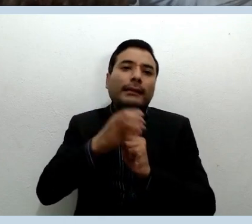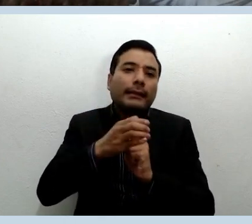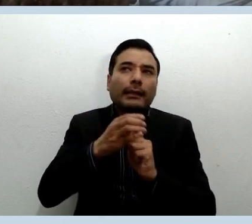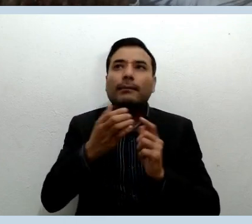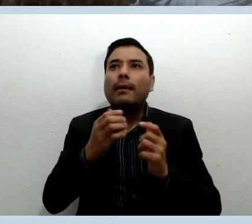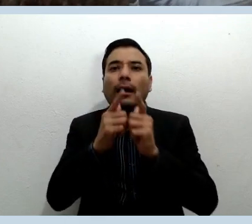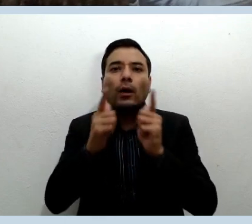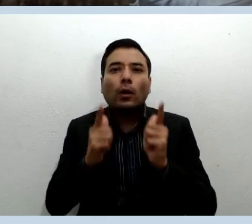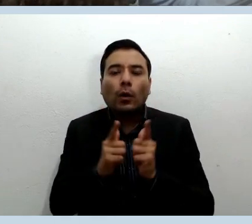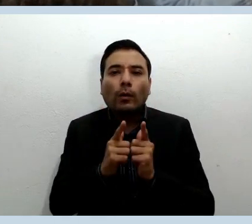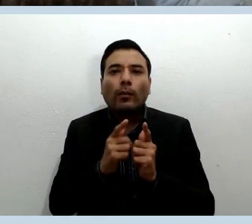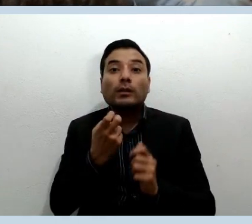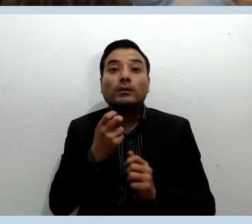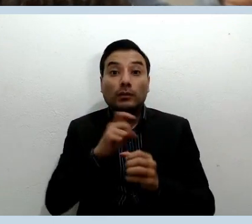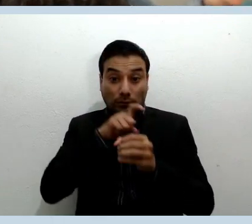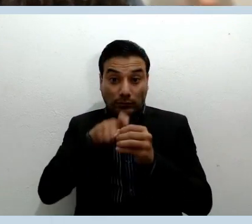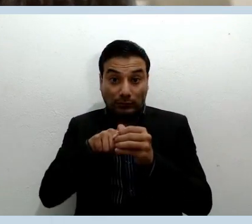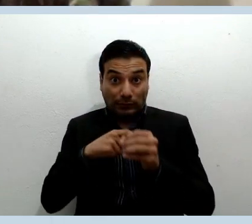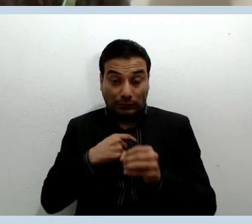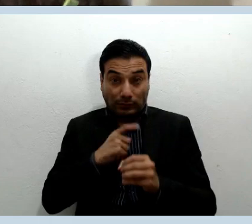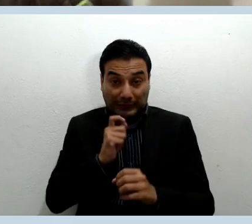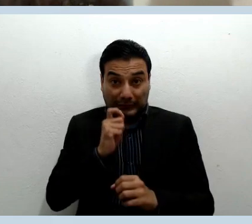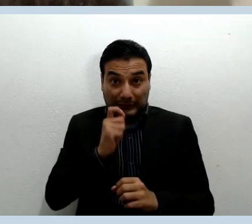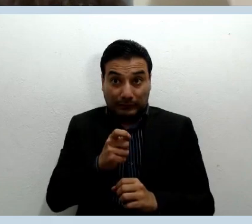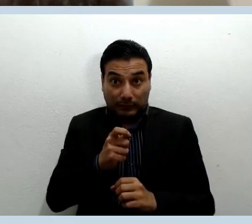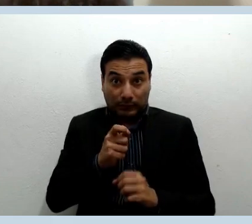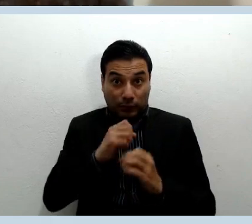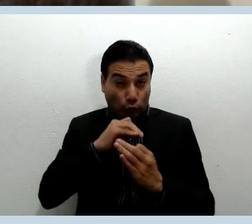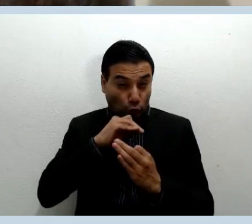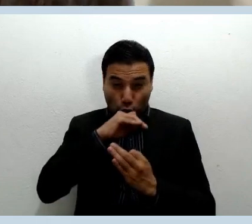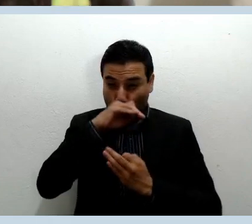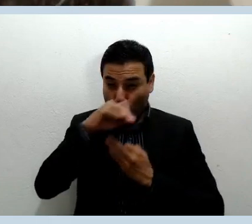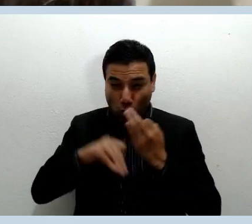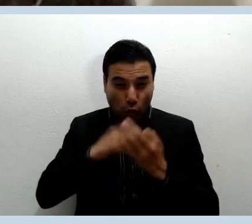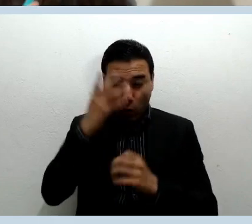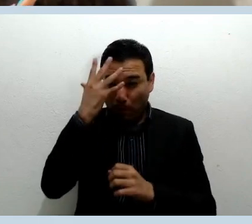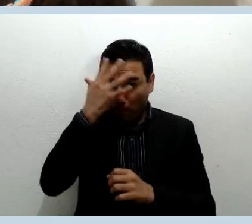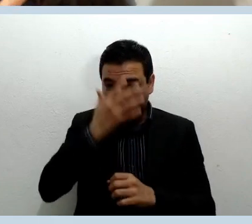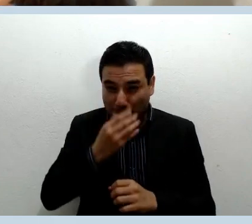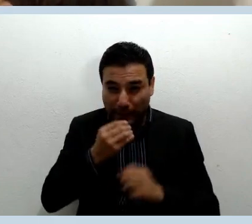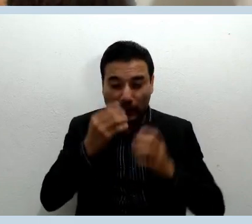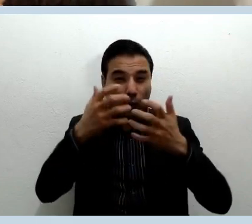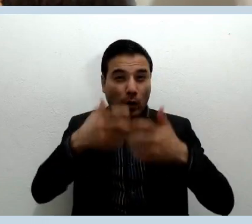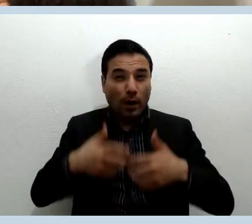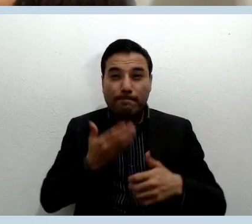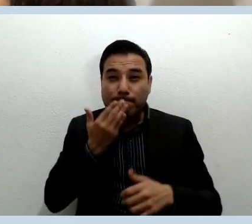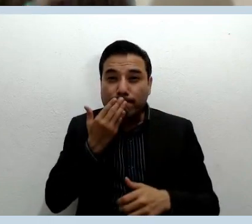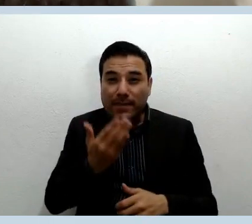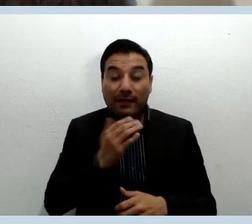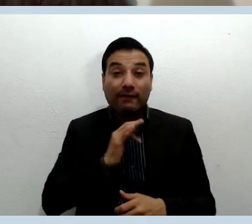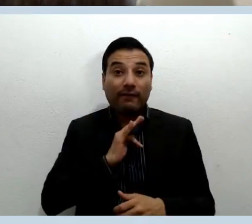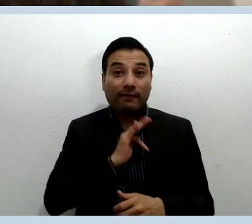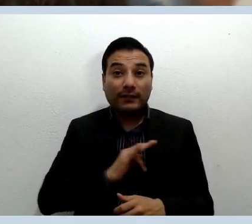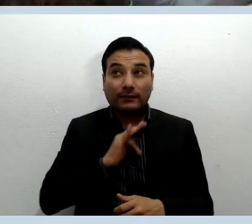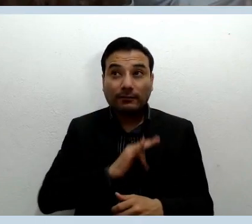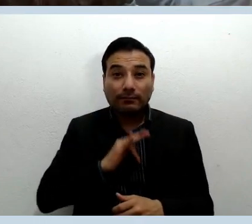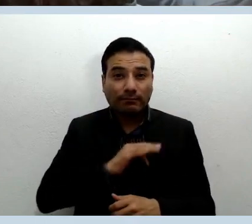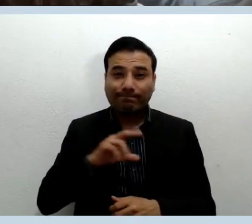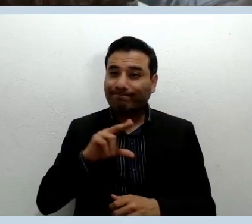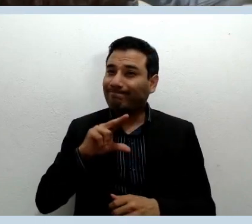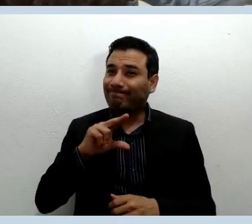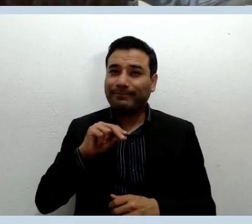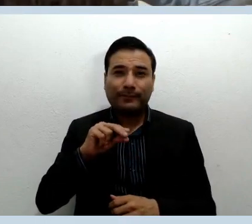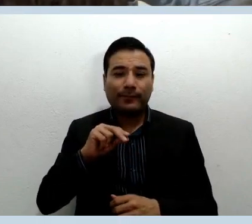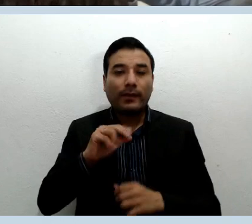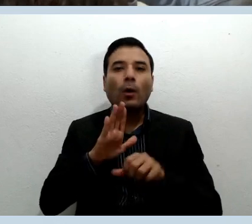quiere decir que todo vaya a ser agradable o fluido o bueno o feliz porque pues